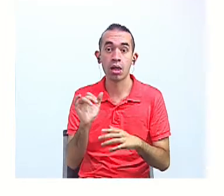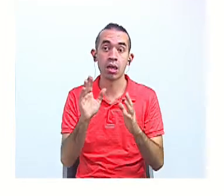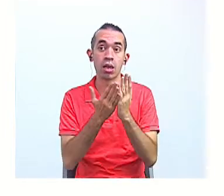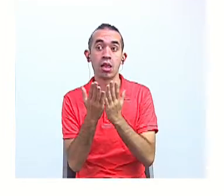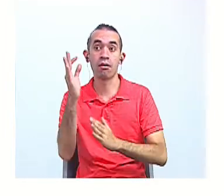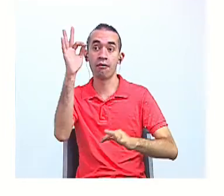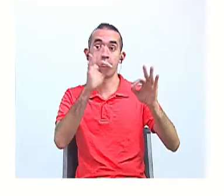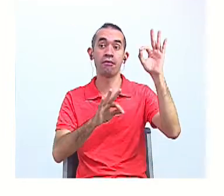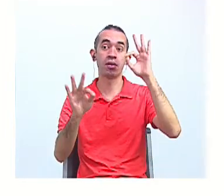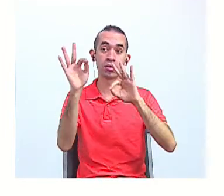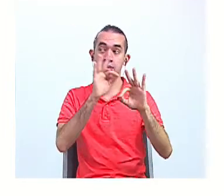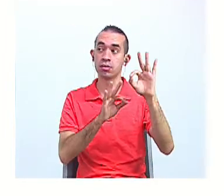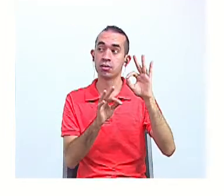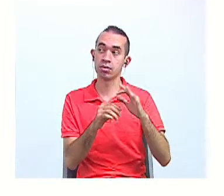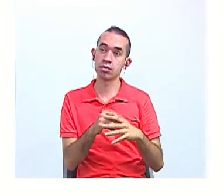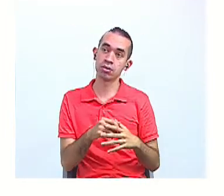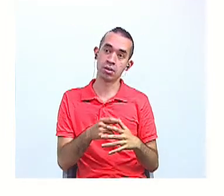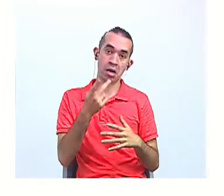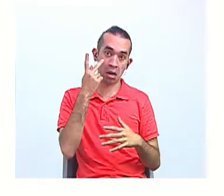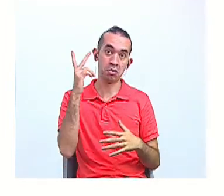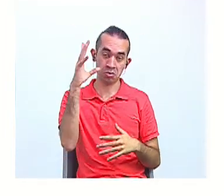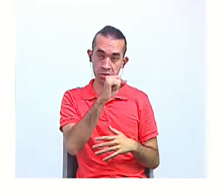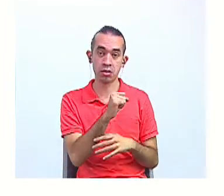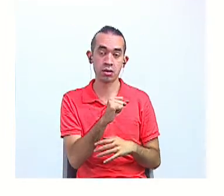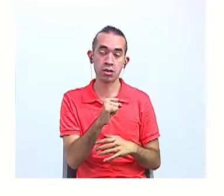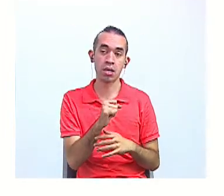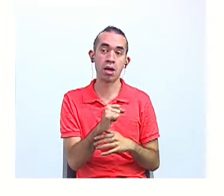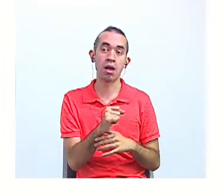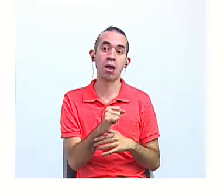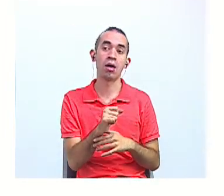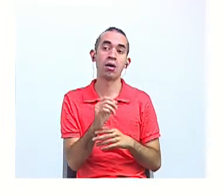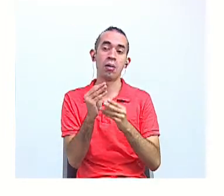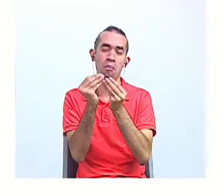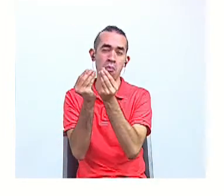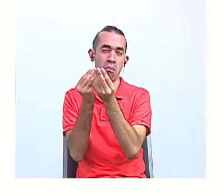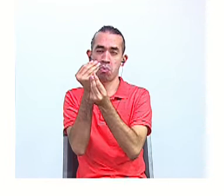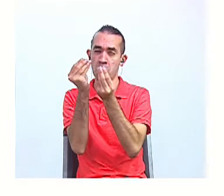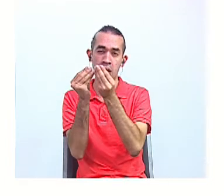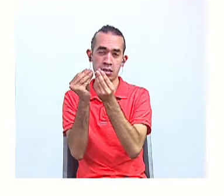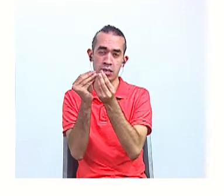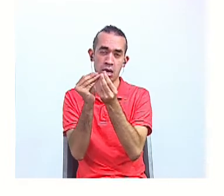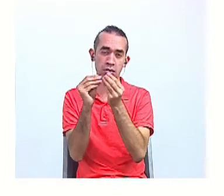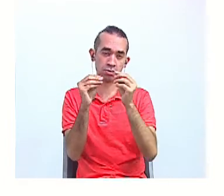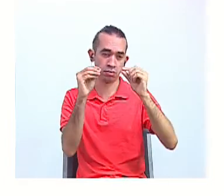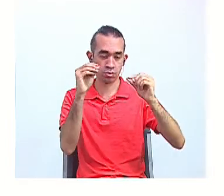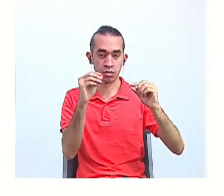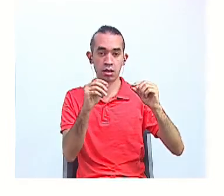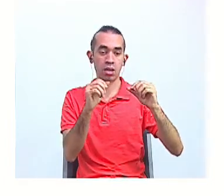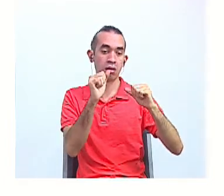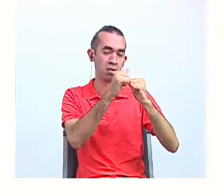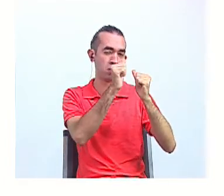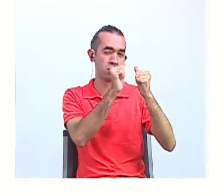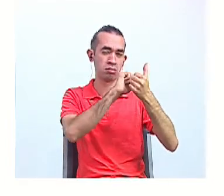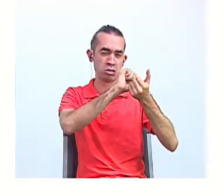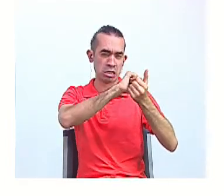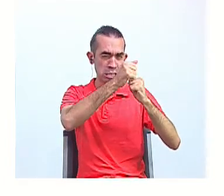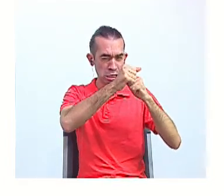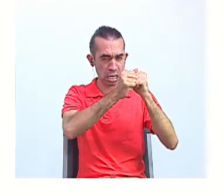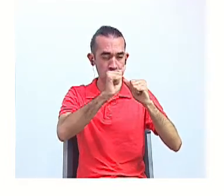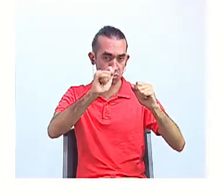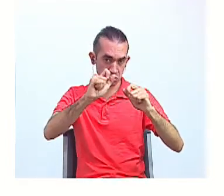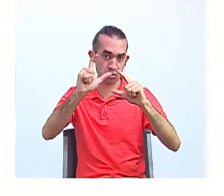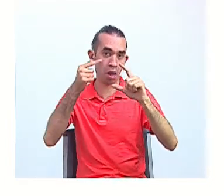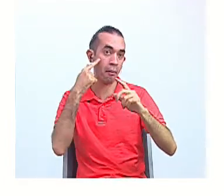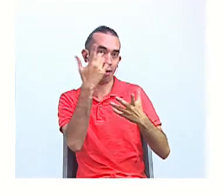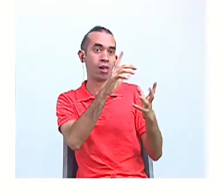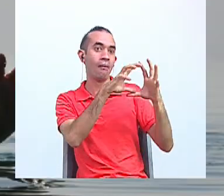les parece? Vieron cómo a mayor masa, mayor densidad, ¿verdad? En el caso de la esfera de latón. Interesante.